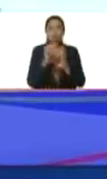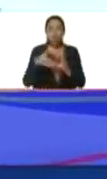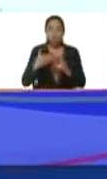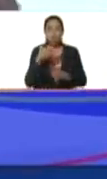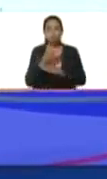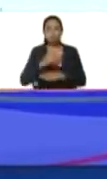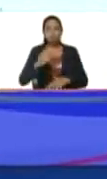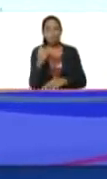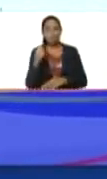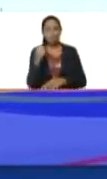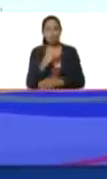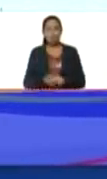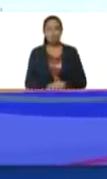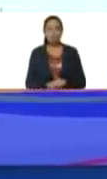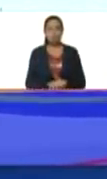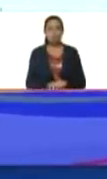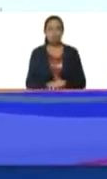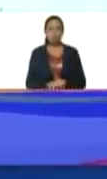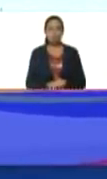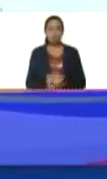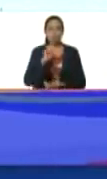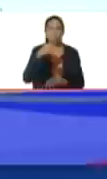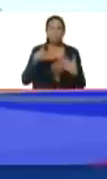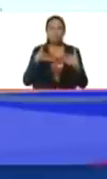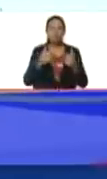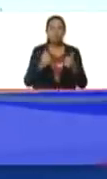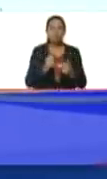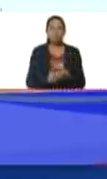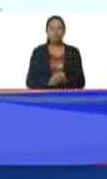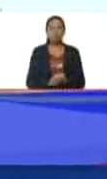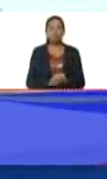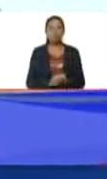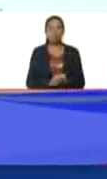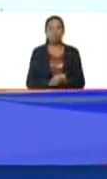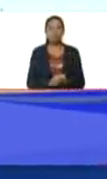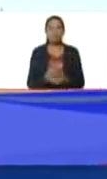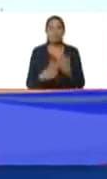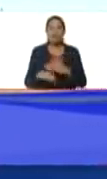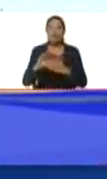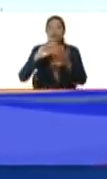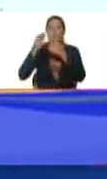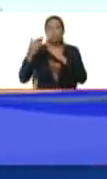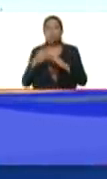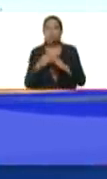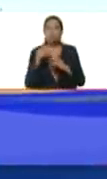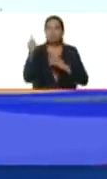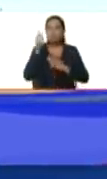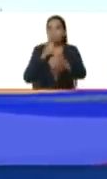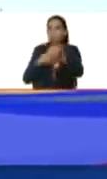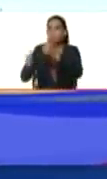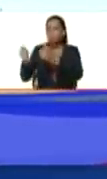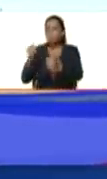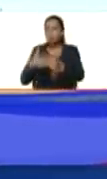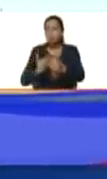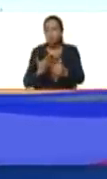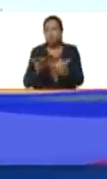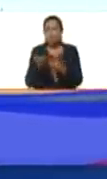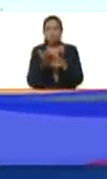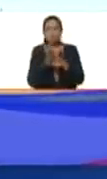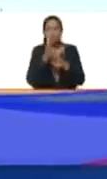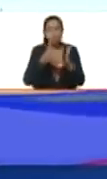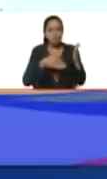policía. También con salud. Es la comunidad la que está preseleccionando quiénes son los estudiantes que van a